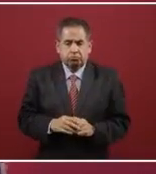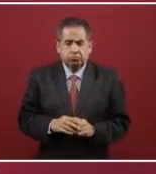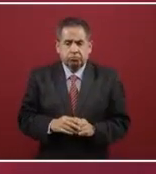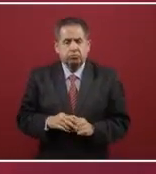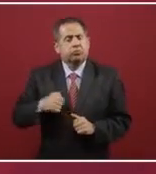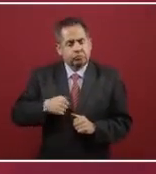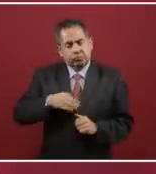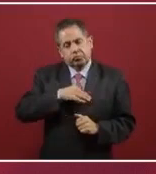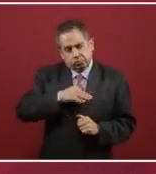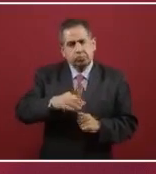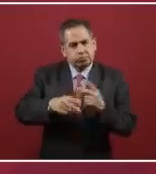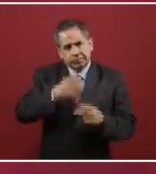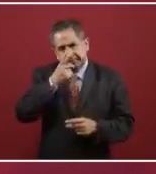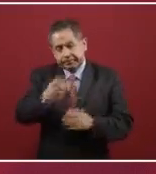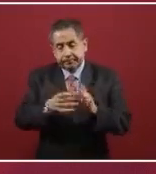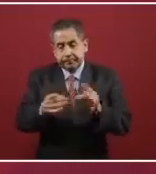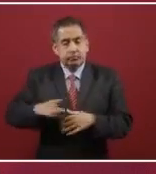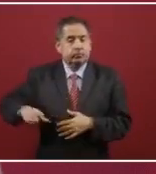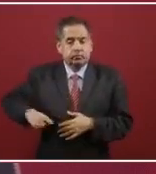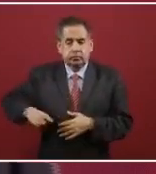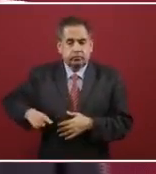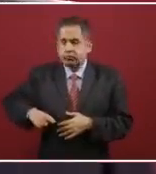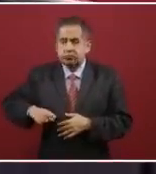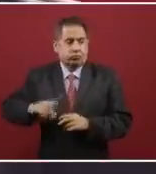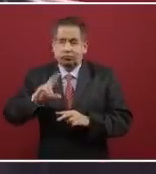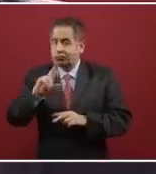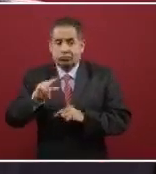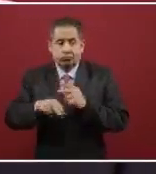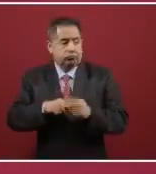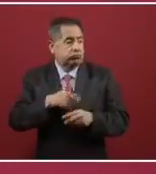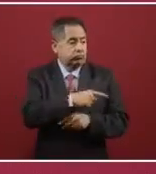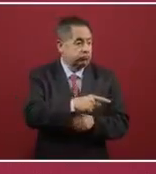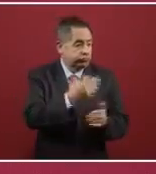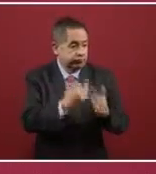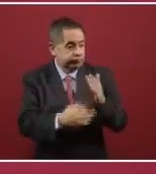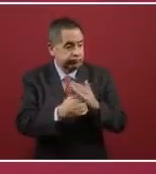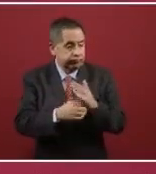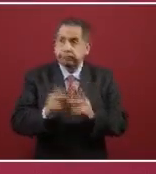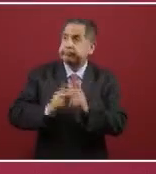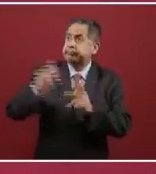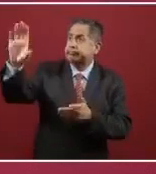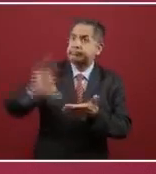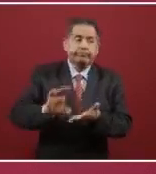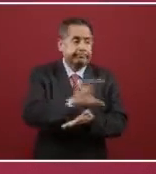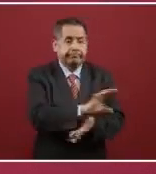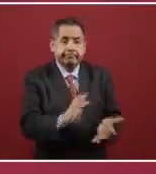Sí puedo decirles que el gobierno no va a rescatar a ninguna empresa,